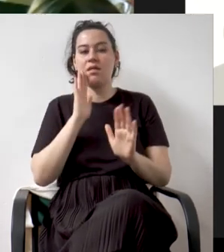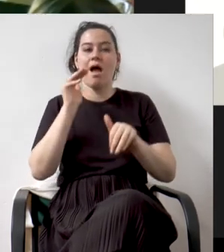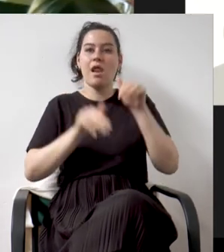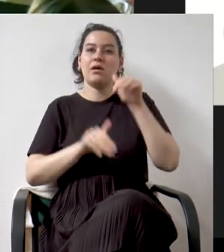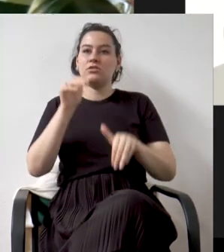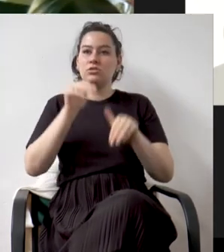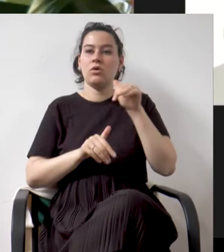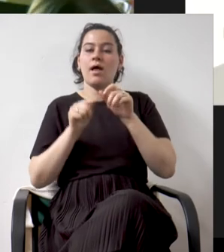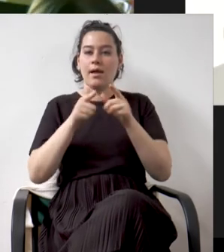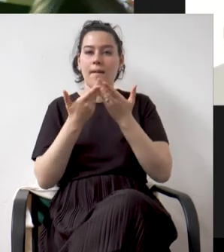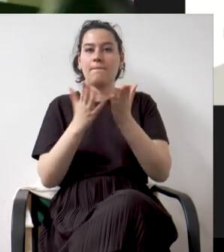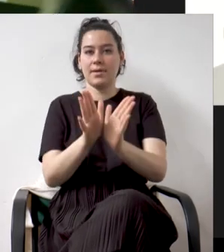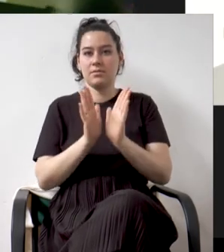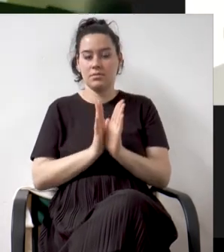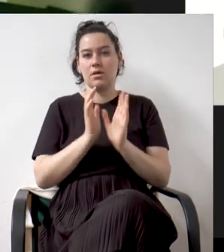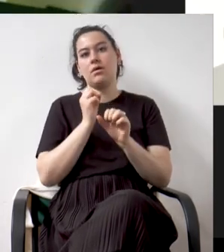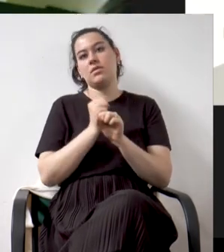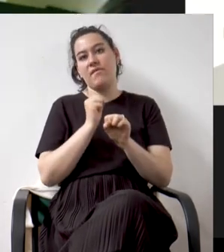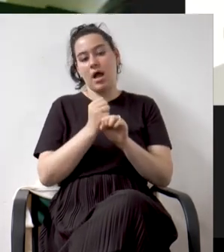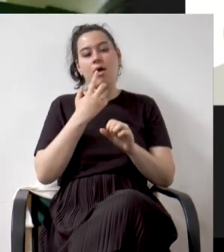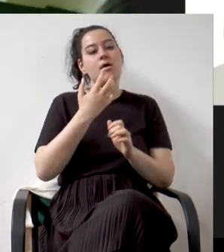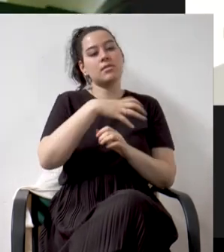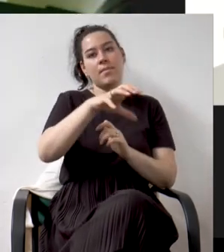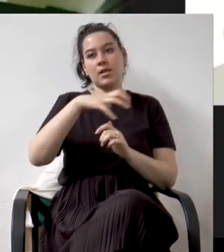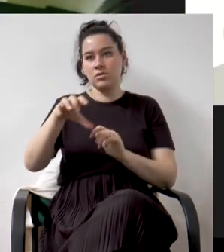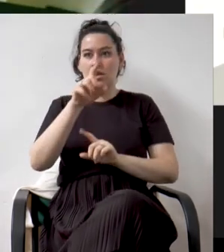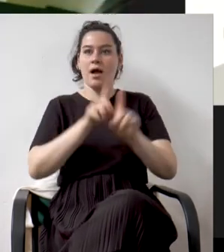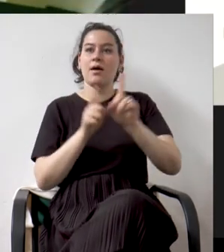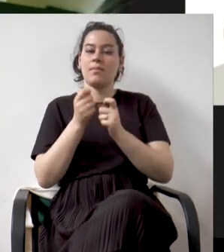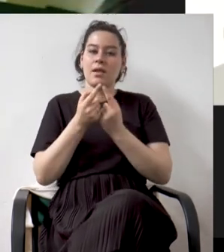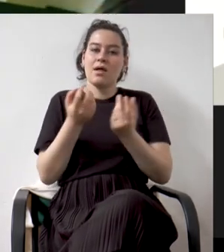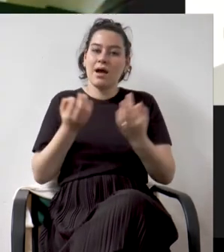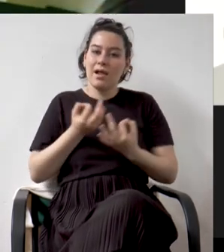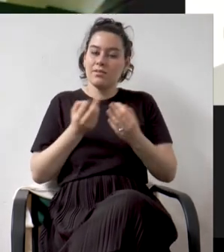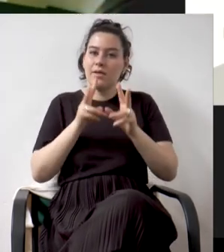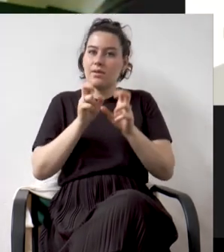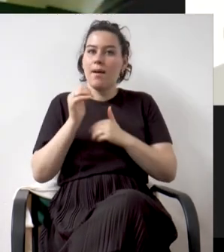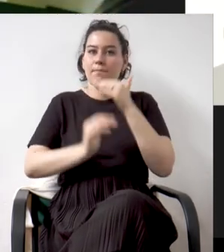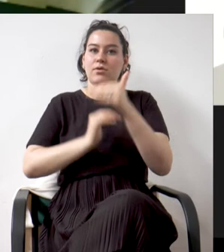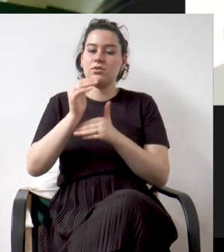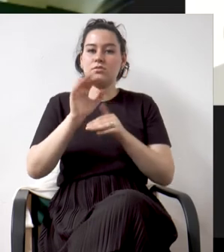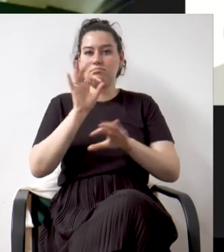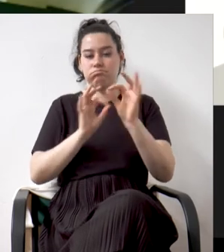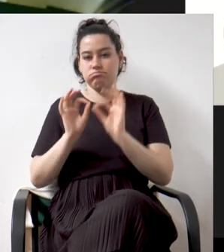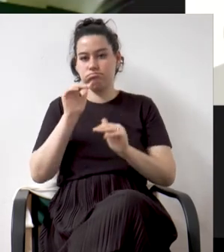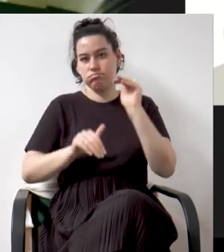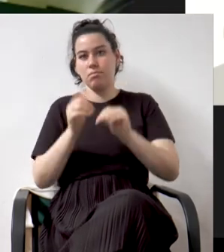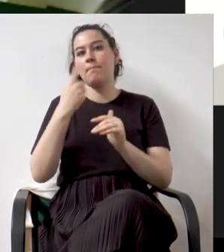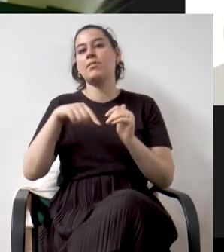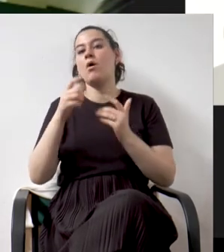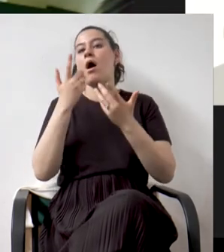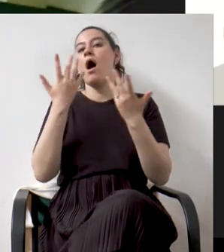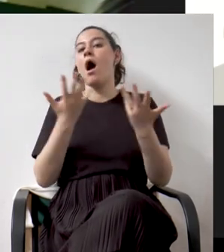y a partir de ahí disparar la discusión de los departamentos académicos para dar garantías en cuanto a los procesos de discusión. Pero hay algo que no quiero